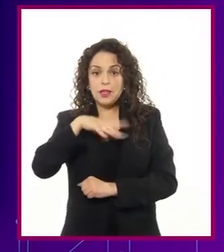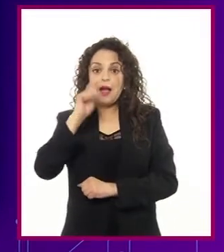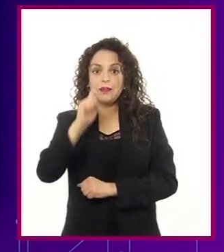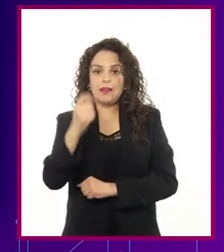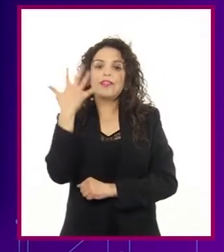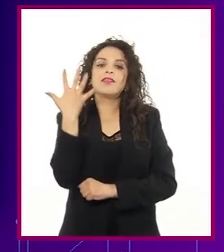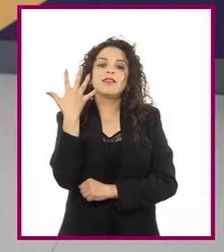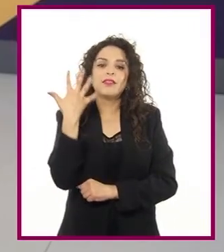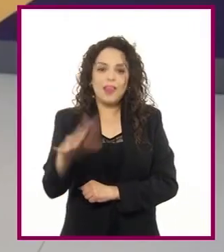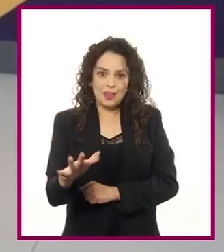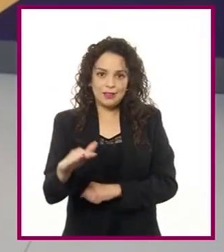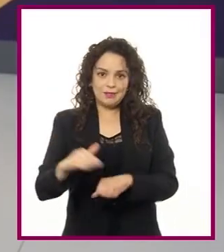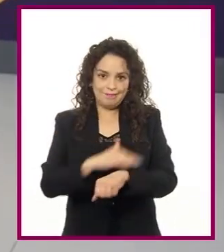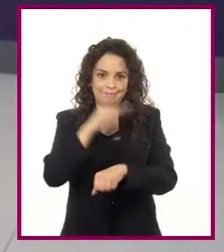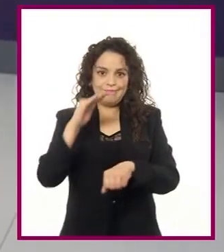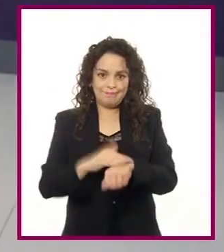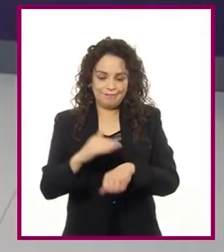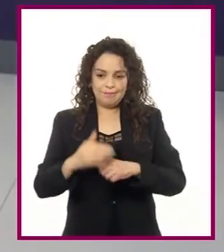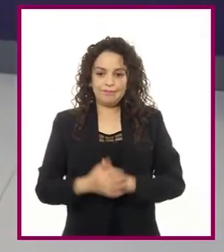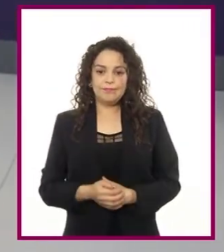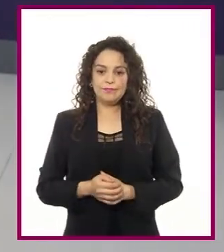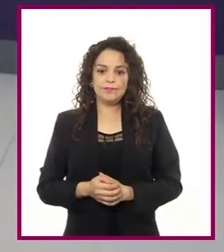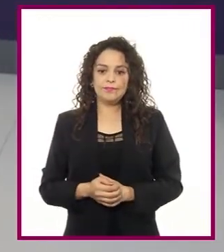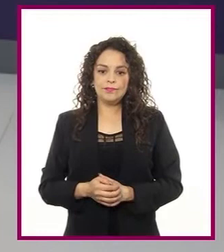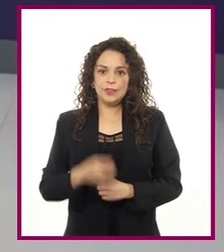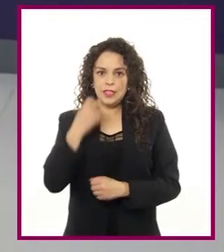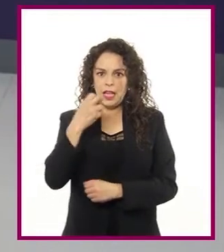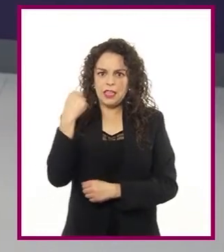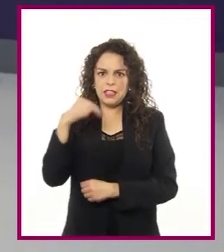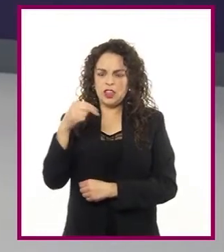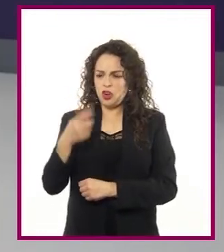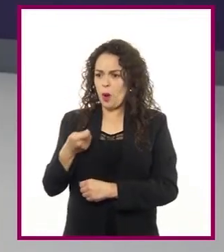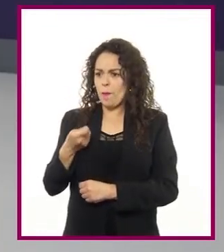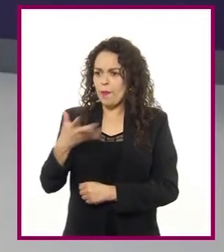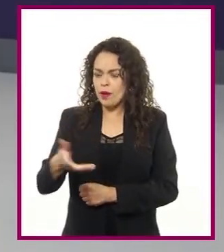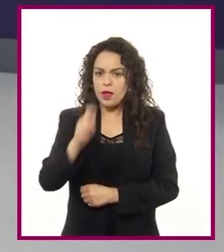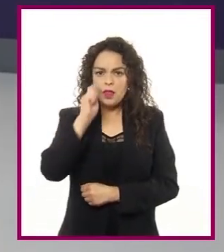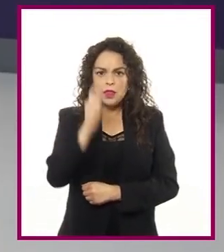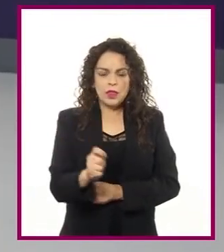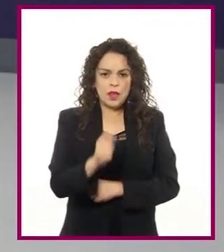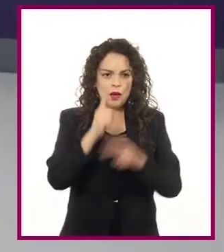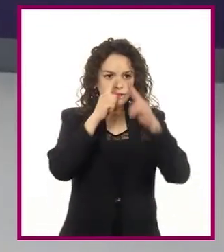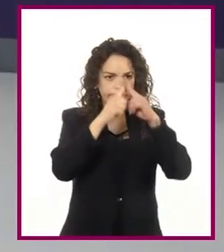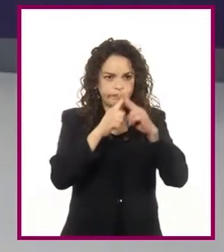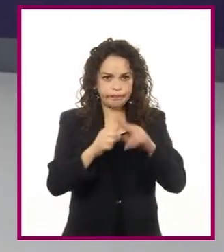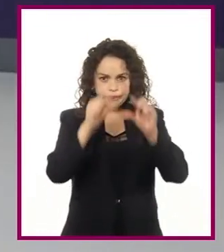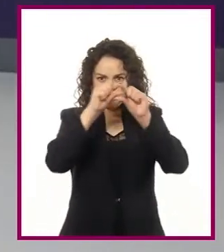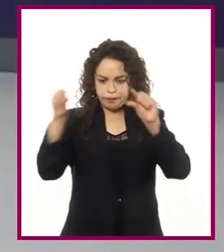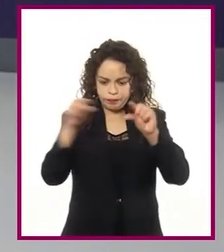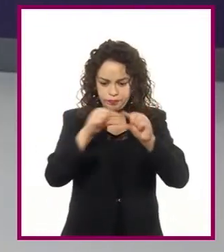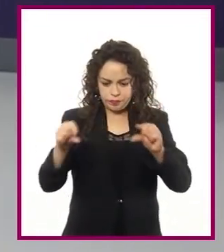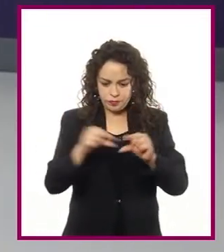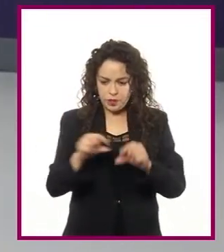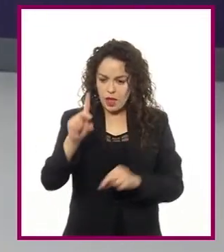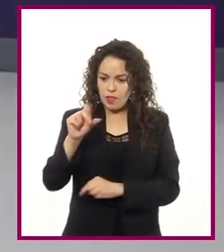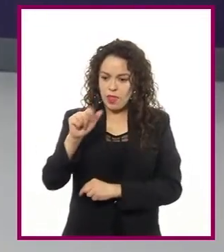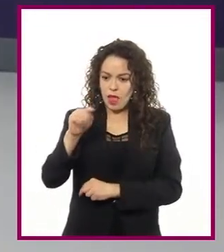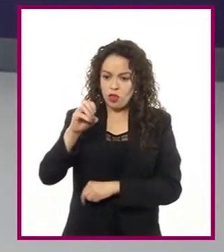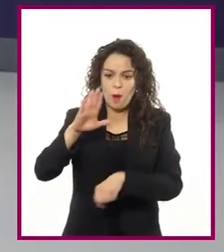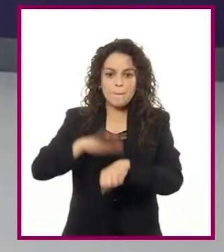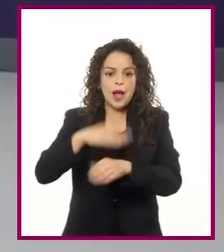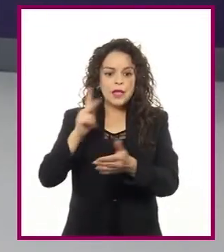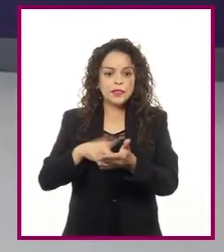10. ¿Qué nombre recibe dentro de un tratamiento estadístico el dato que más veces se